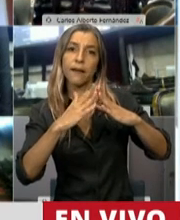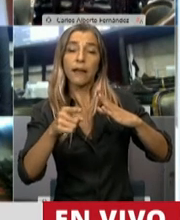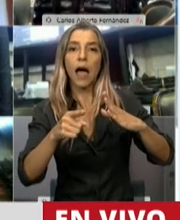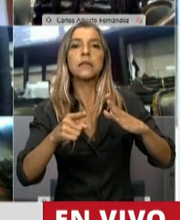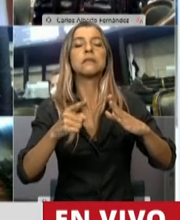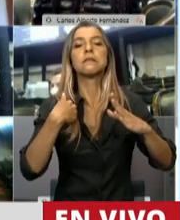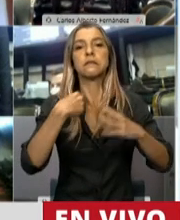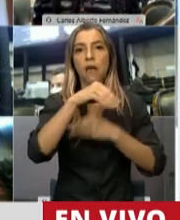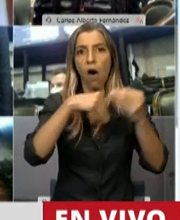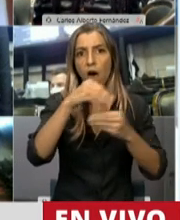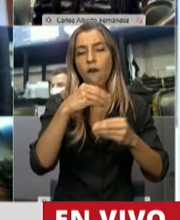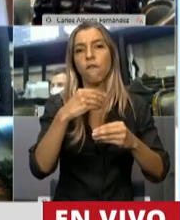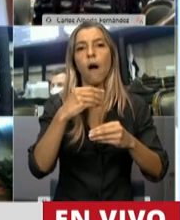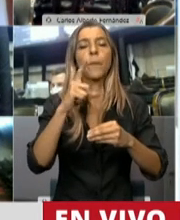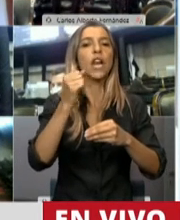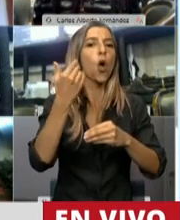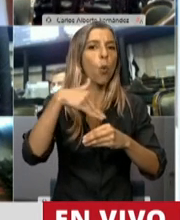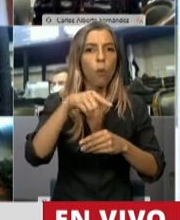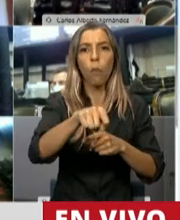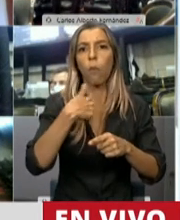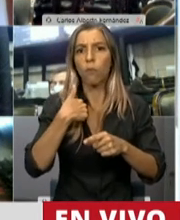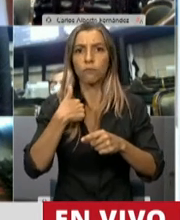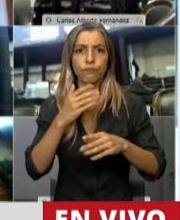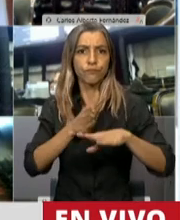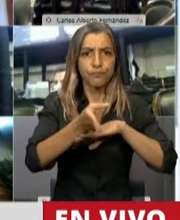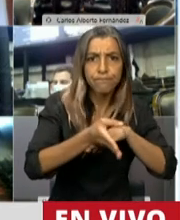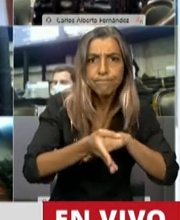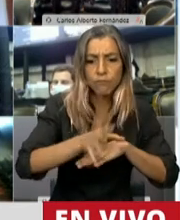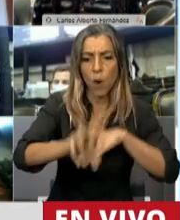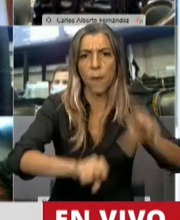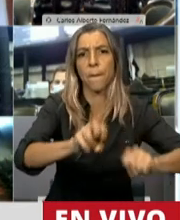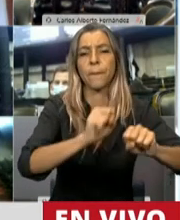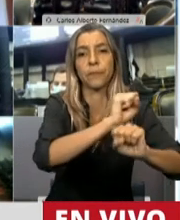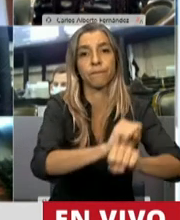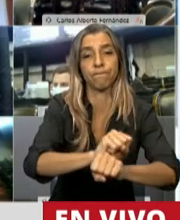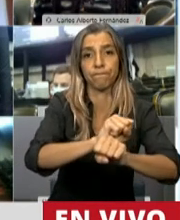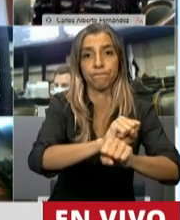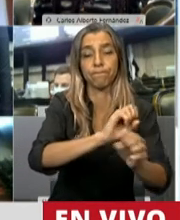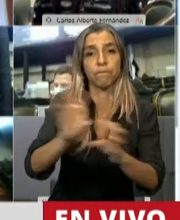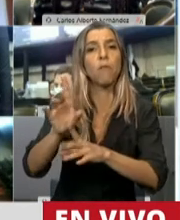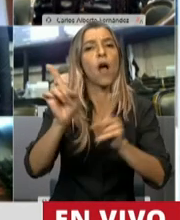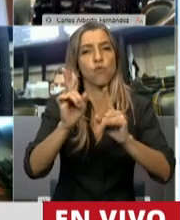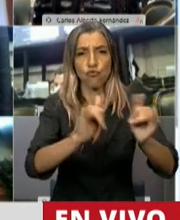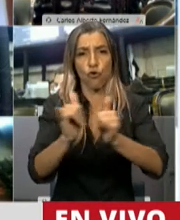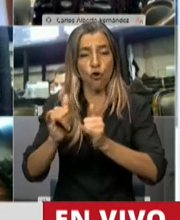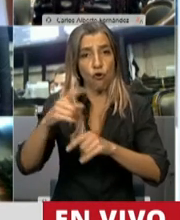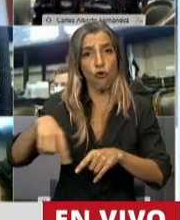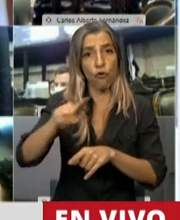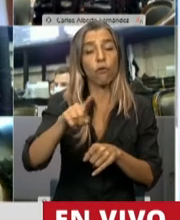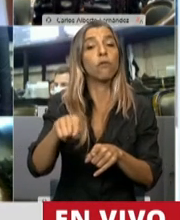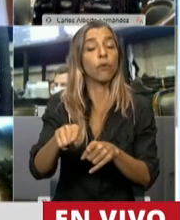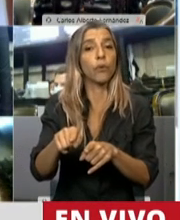Cuom y fueron detenidos, y muchos de los detenidos, que eran jóvenes, fueron